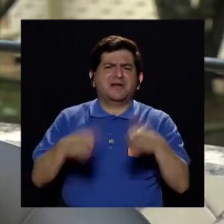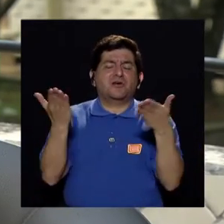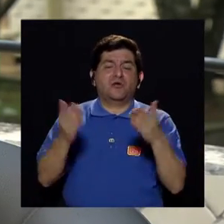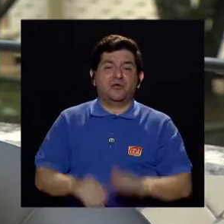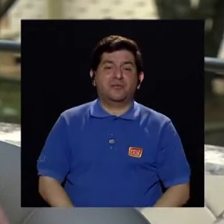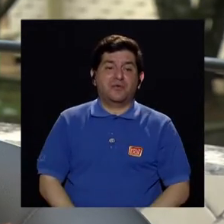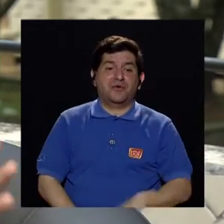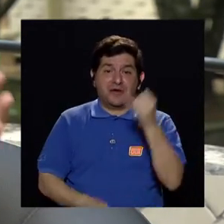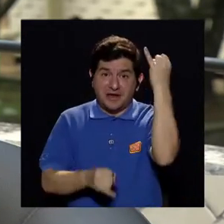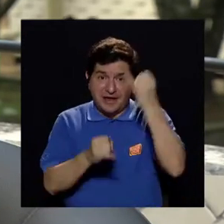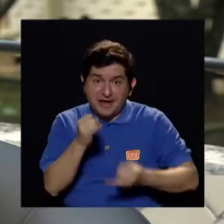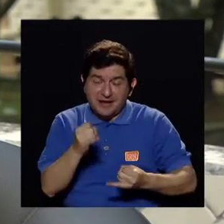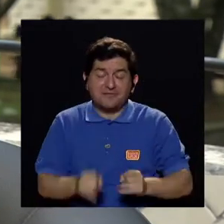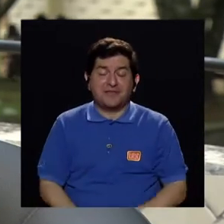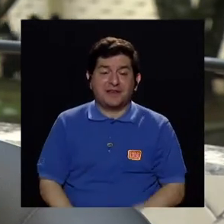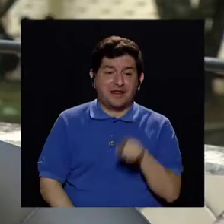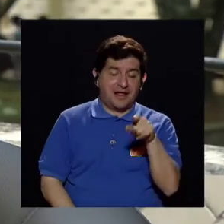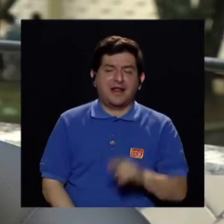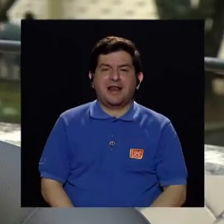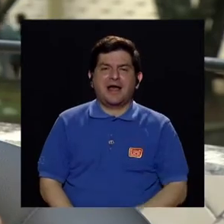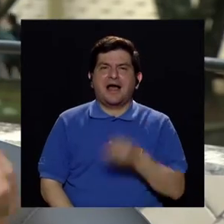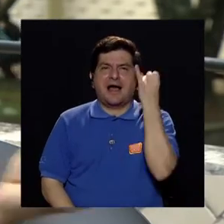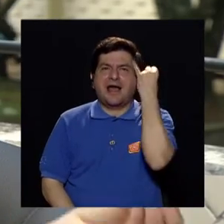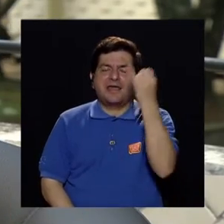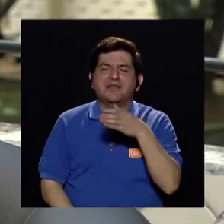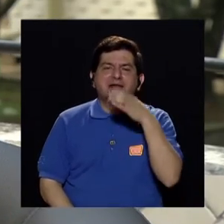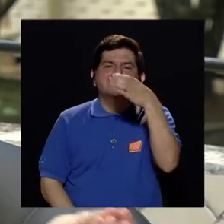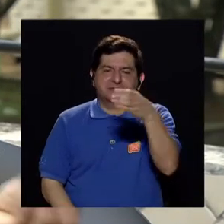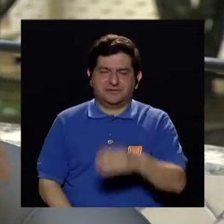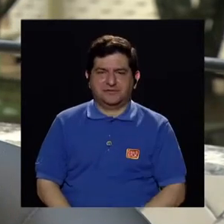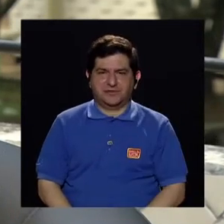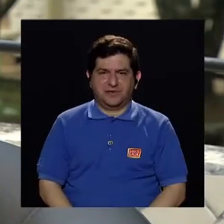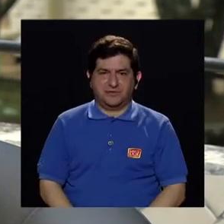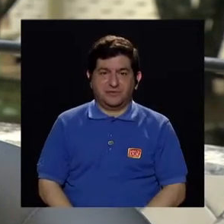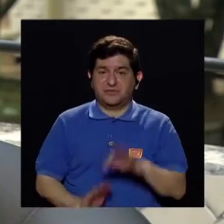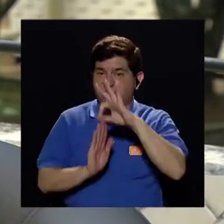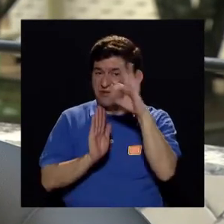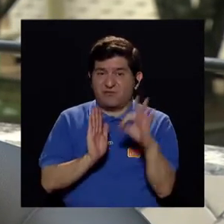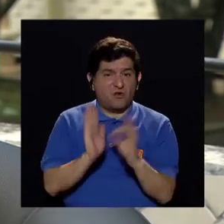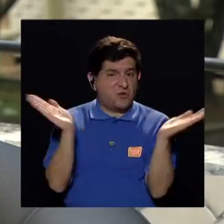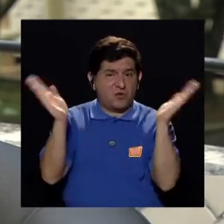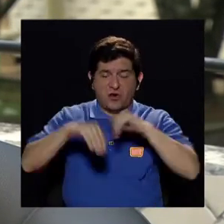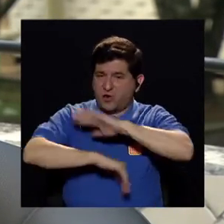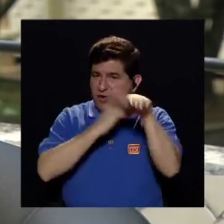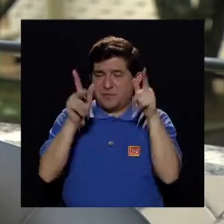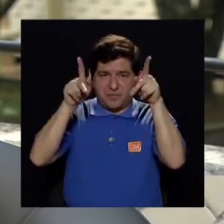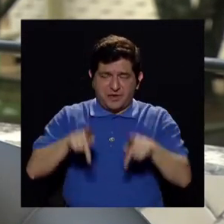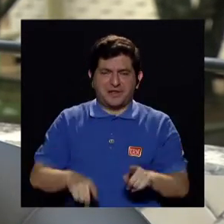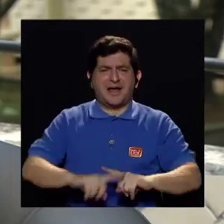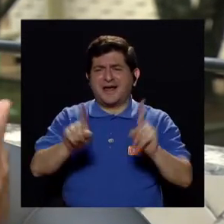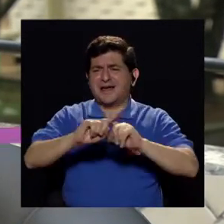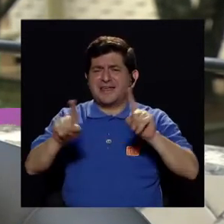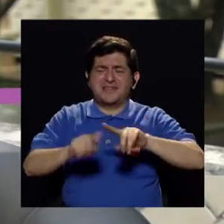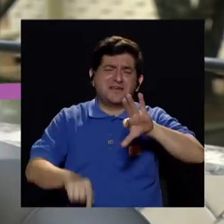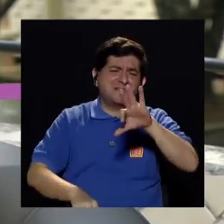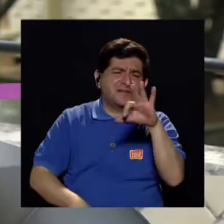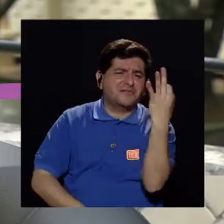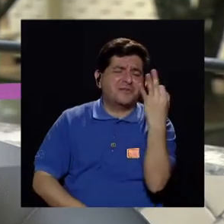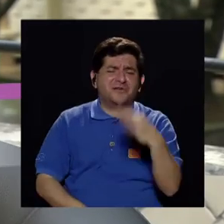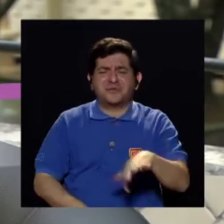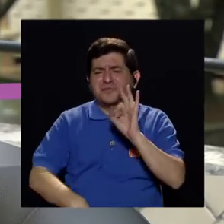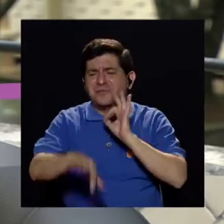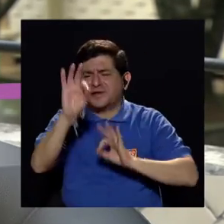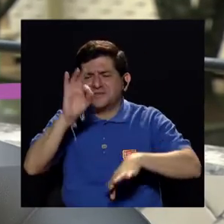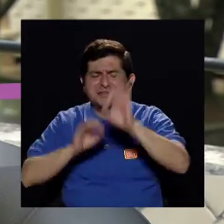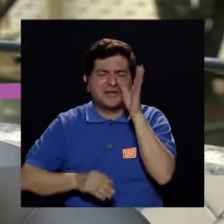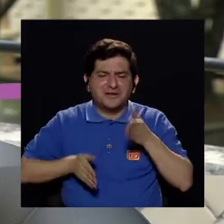está llena de tips y sugerencias. Como lo dijiste ahora, no hay una fórmula para todo el mundo. Hay muchas formas de